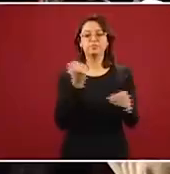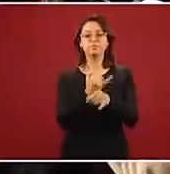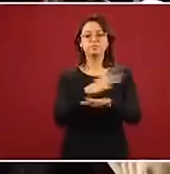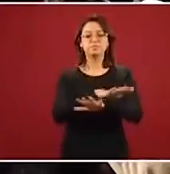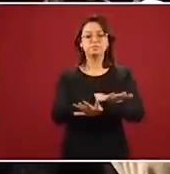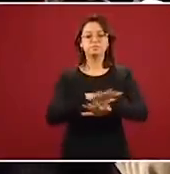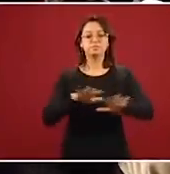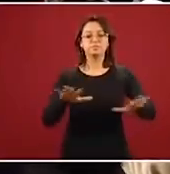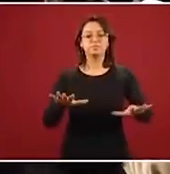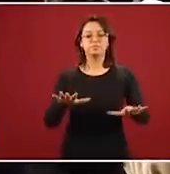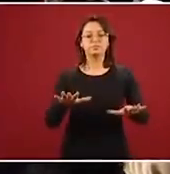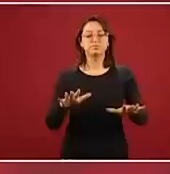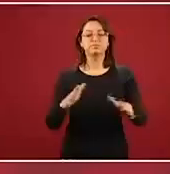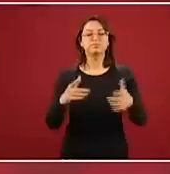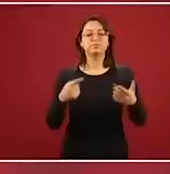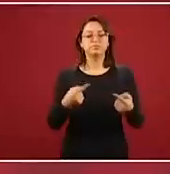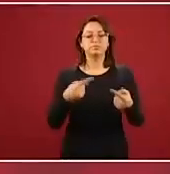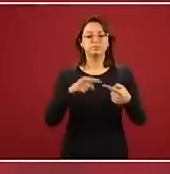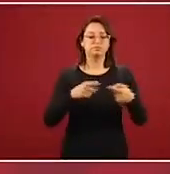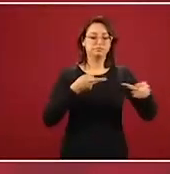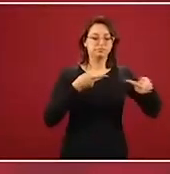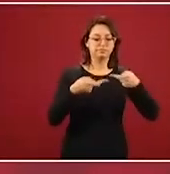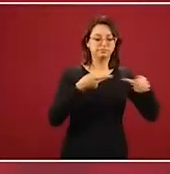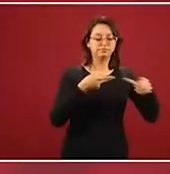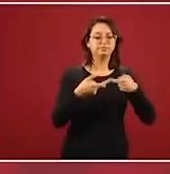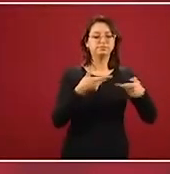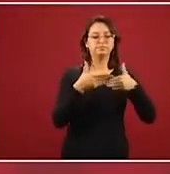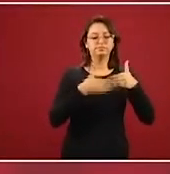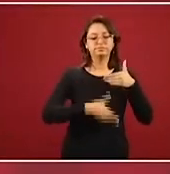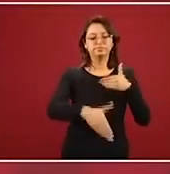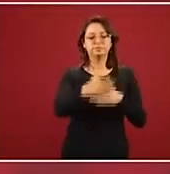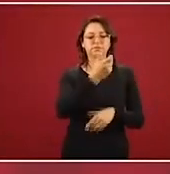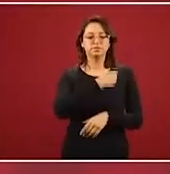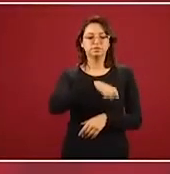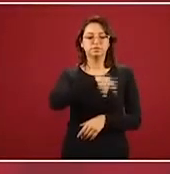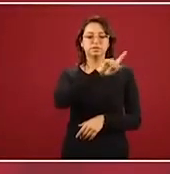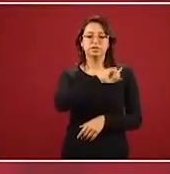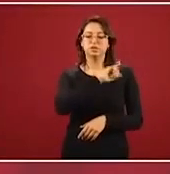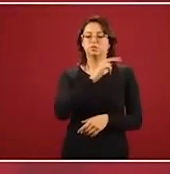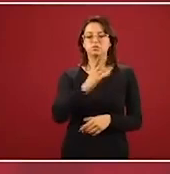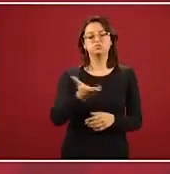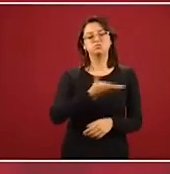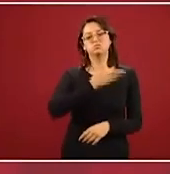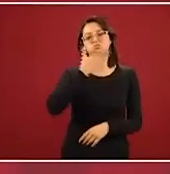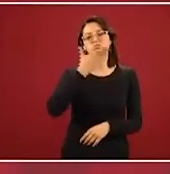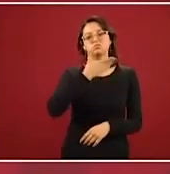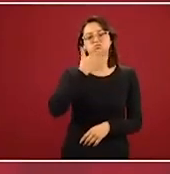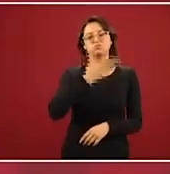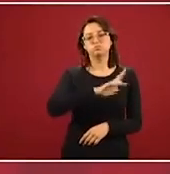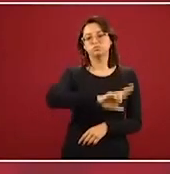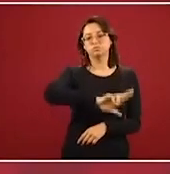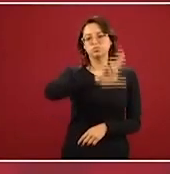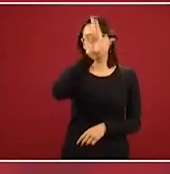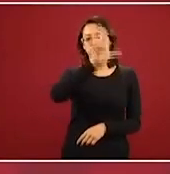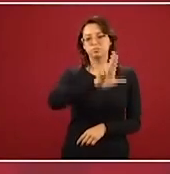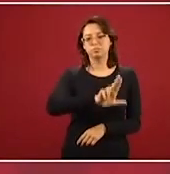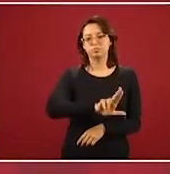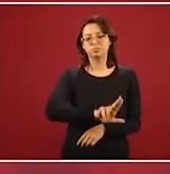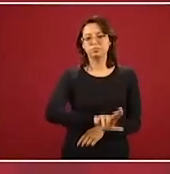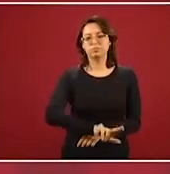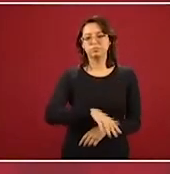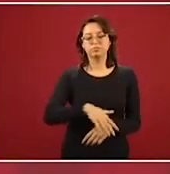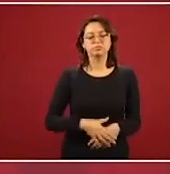informar sobre el plan de salud. Es martes y se le